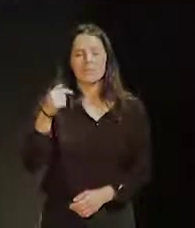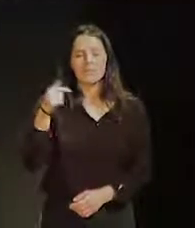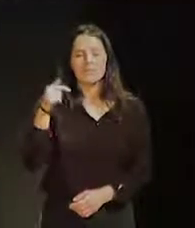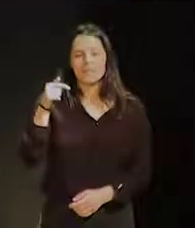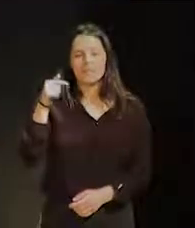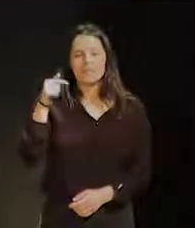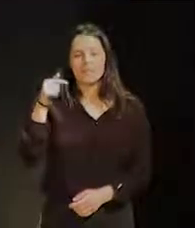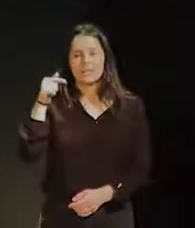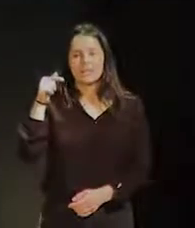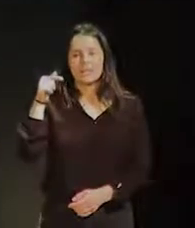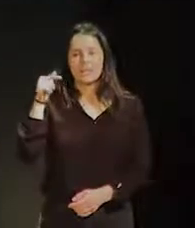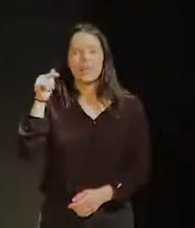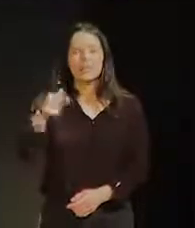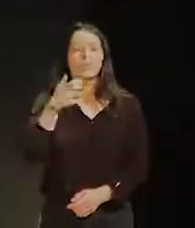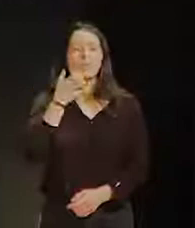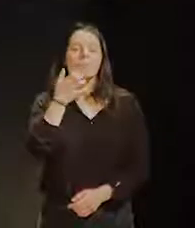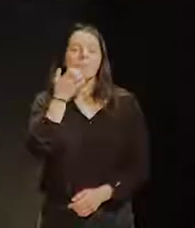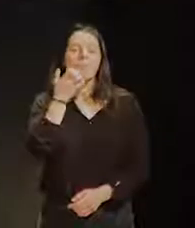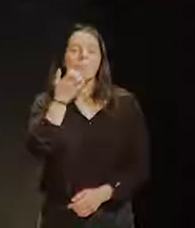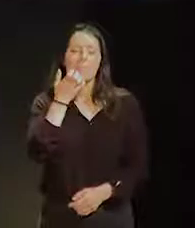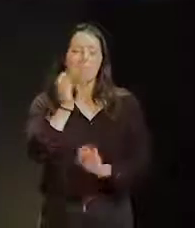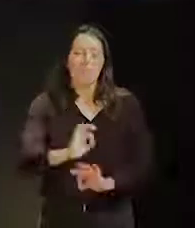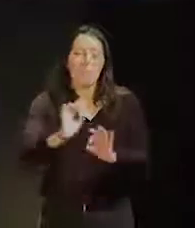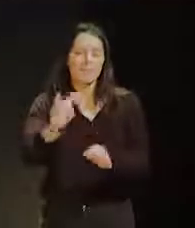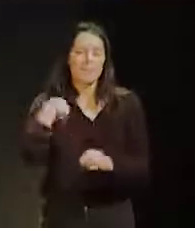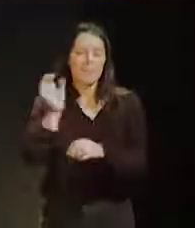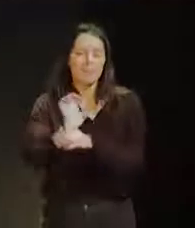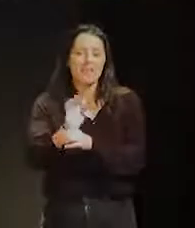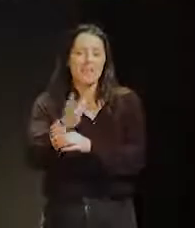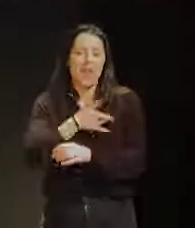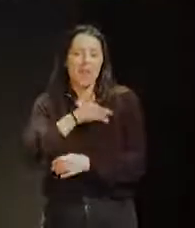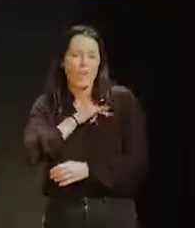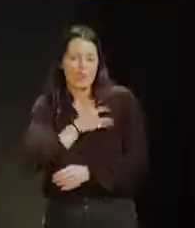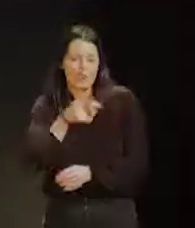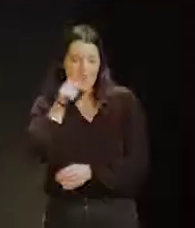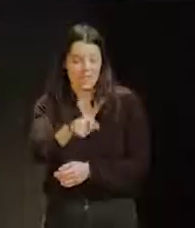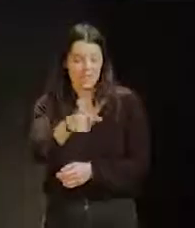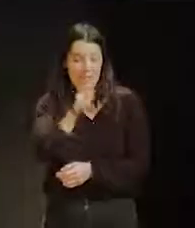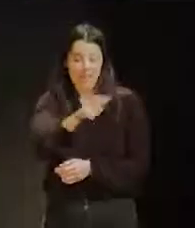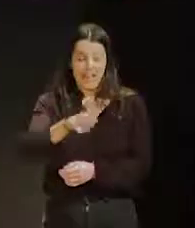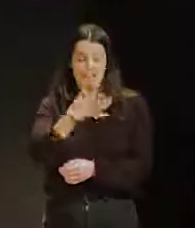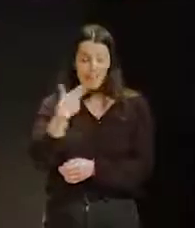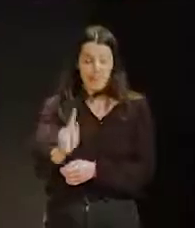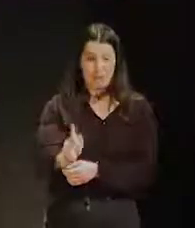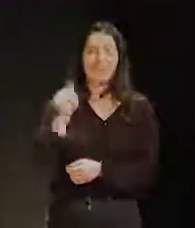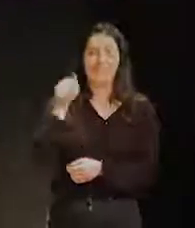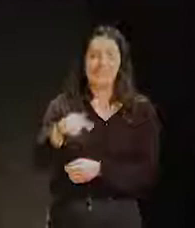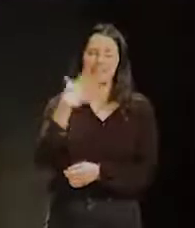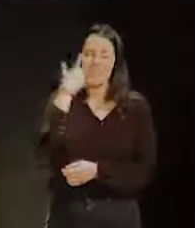nadie le gusta. Los culebrones. No, aquí no hay quien viva. Culebrones. No, los mexicanos. No,